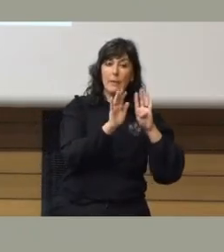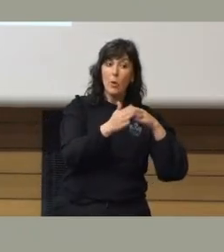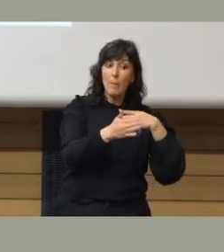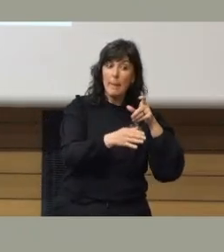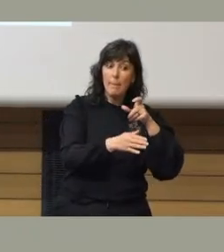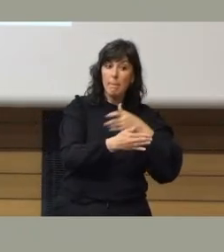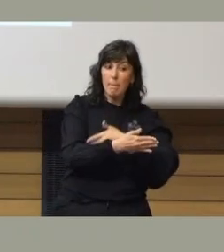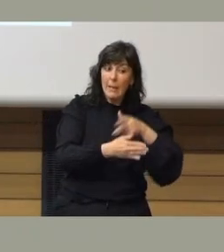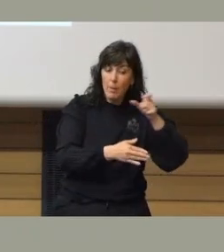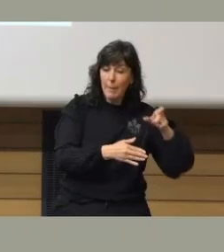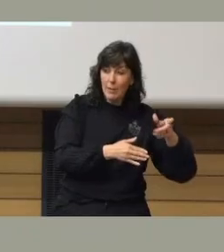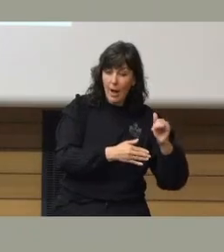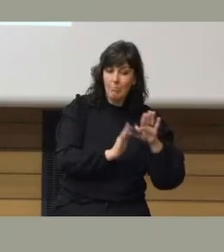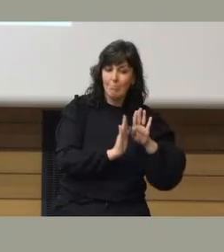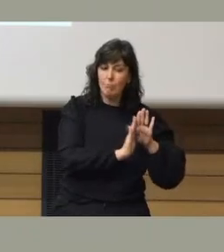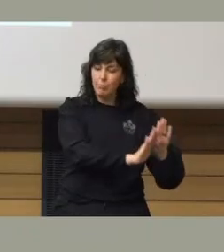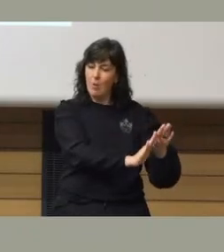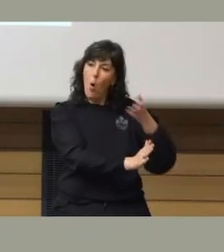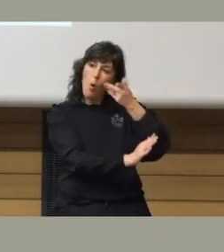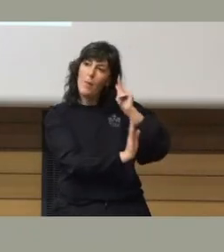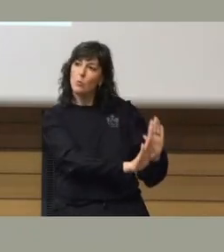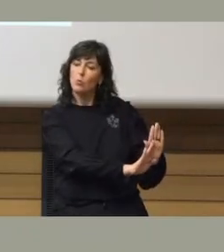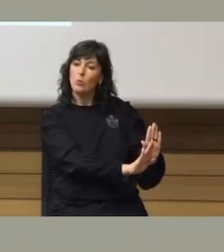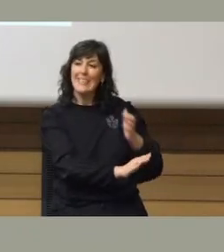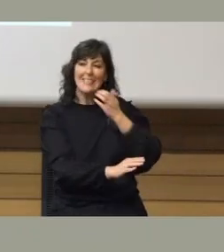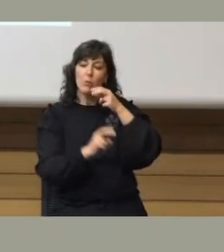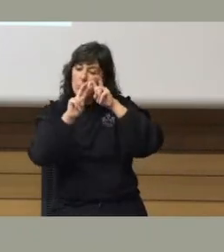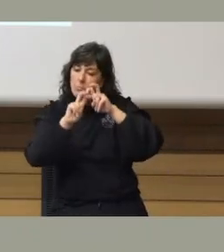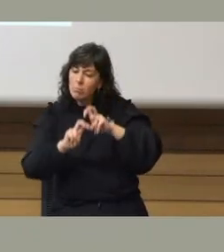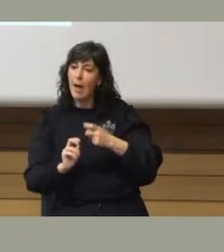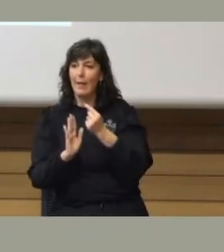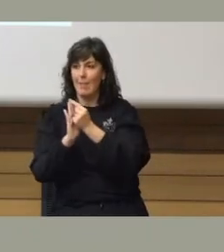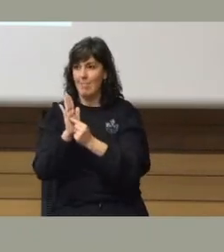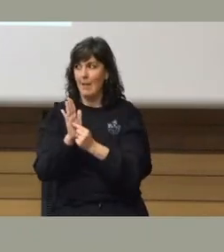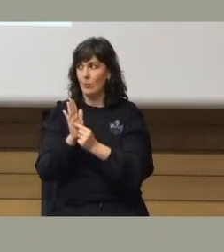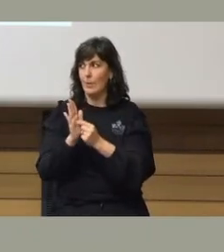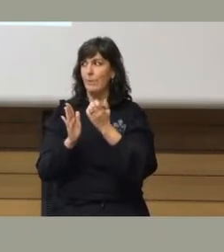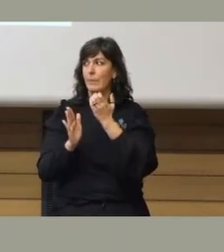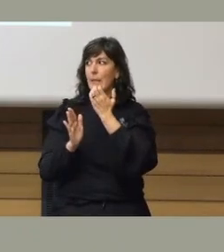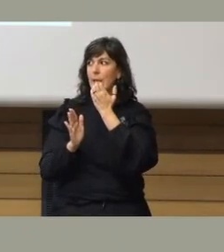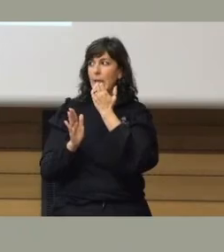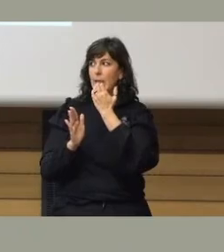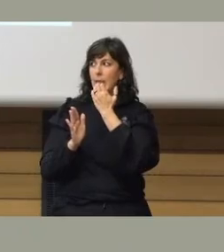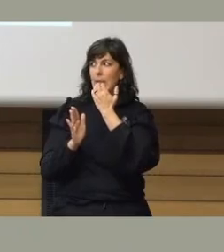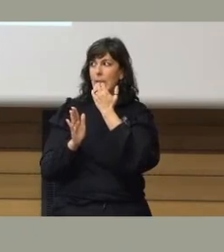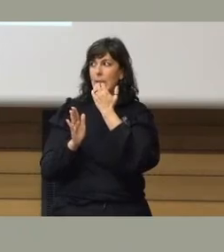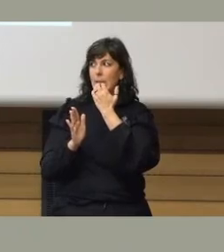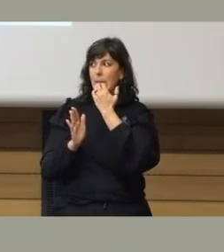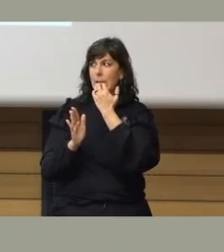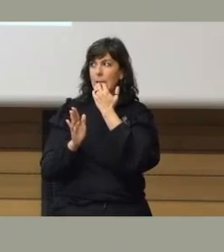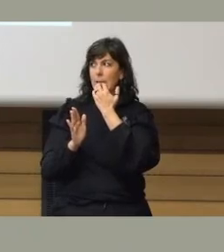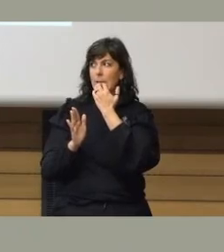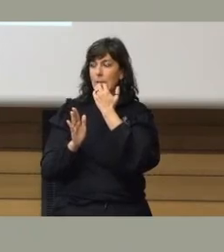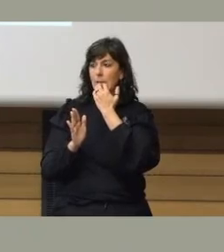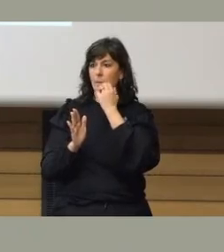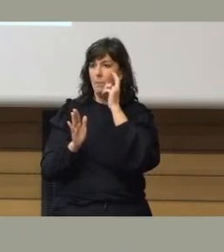Bien, si yo analizo, y estos datos sí que os pido por favor que si los veis no los compartáis porque tienen registro, ¿vale? Esto